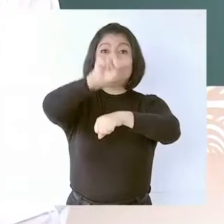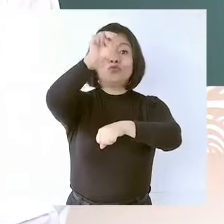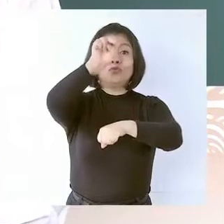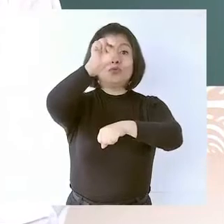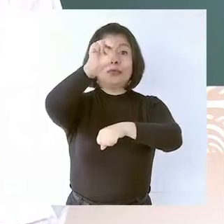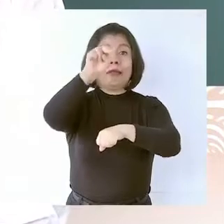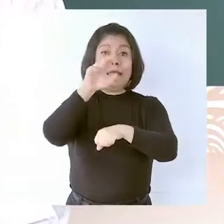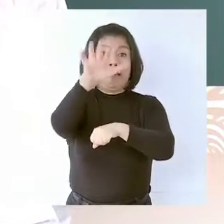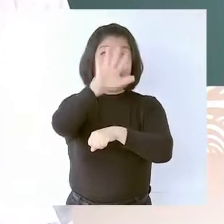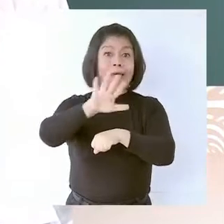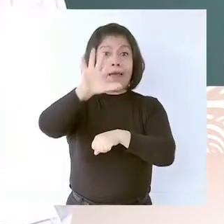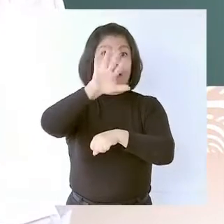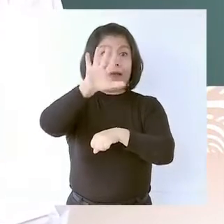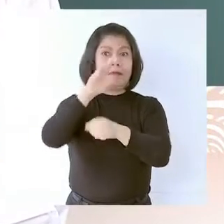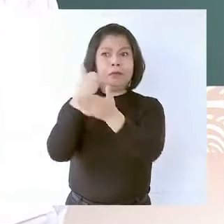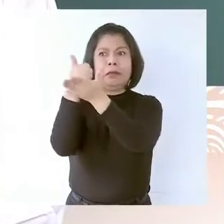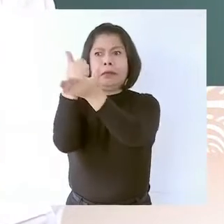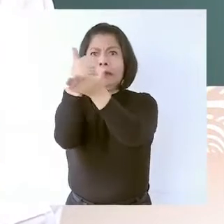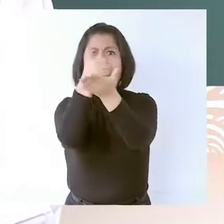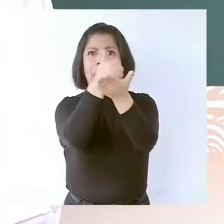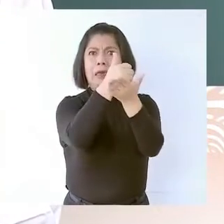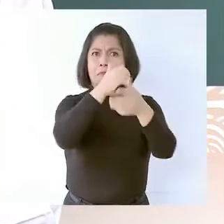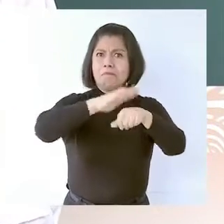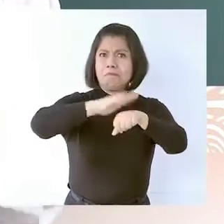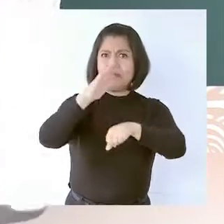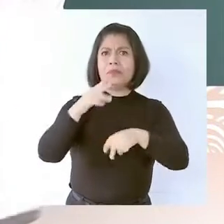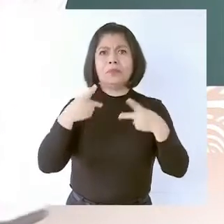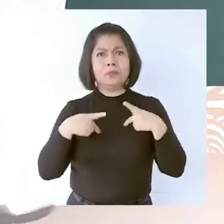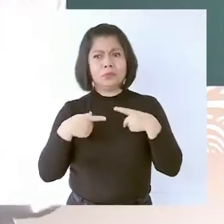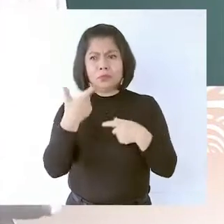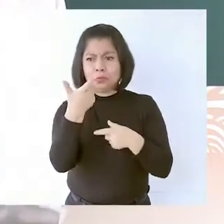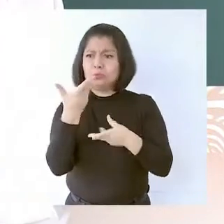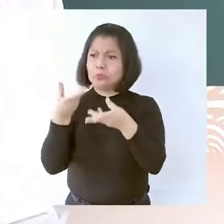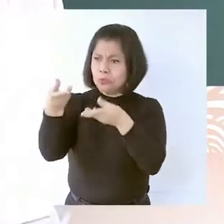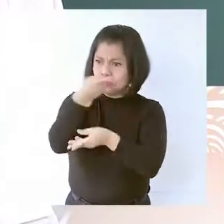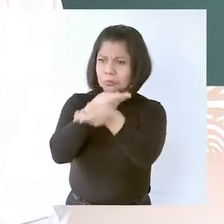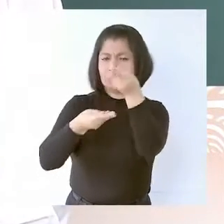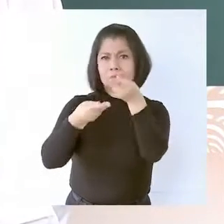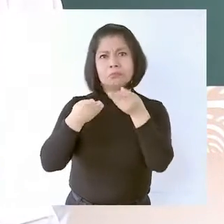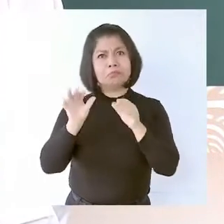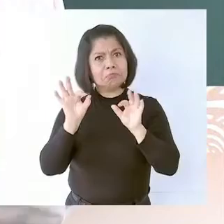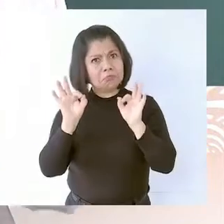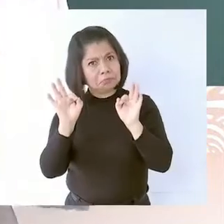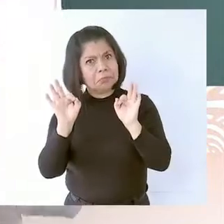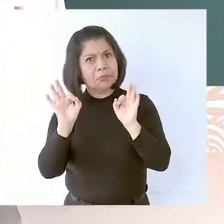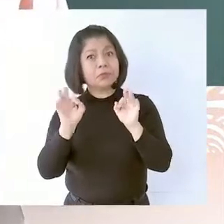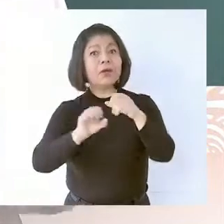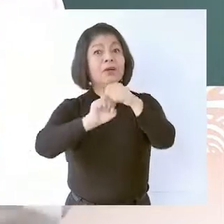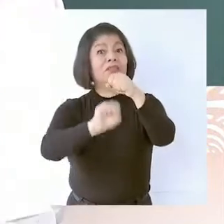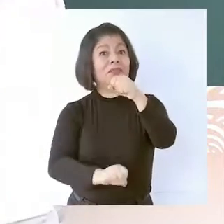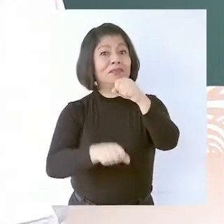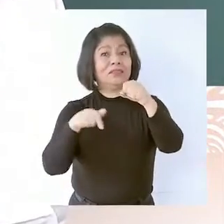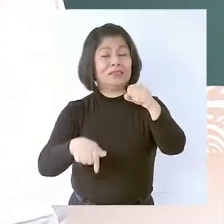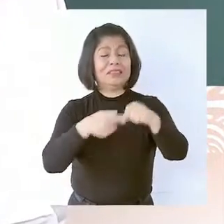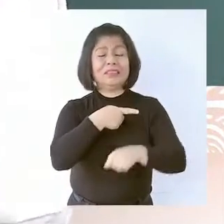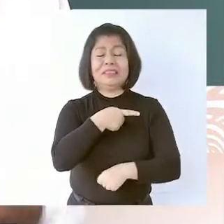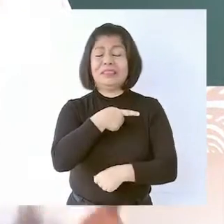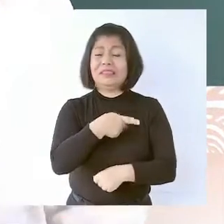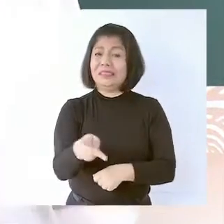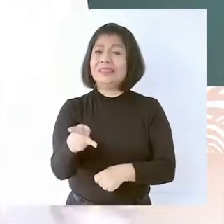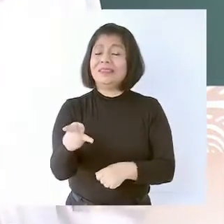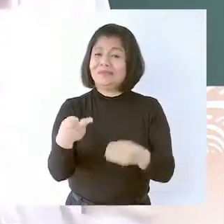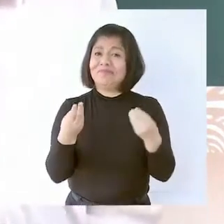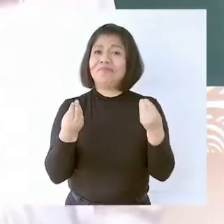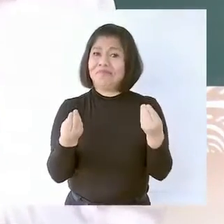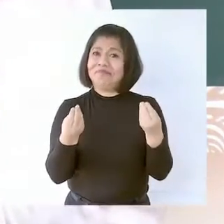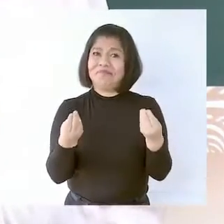abandono, más pobreza que en el norte de Quintana Roo, aquí en el mismo estado. Entonces, ¿para